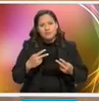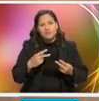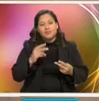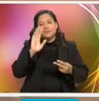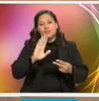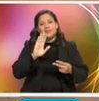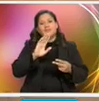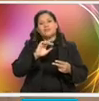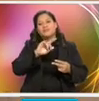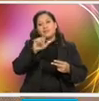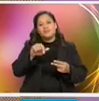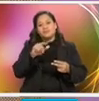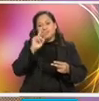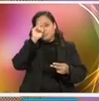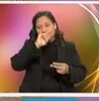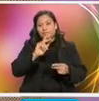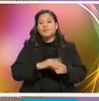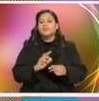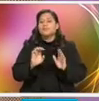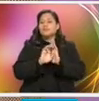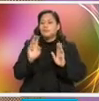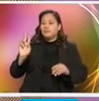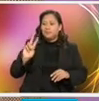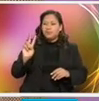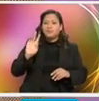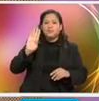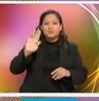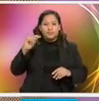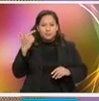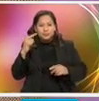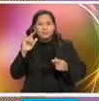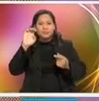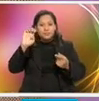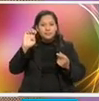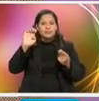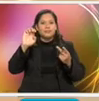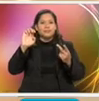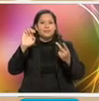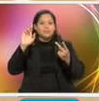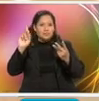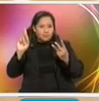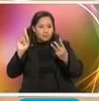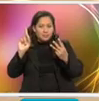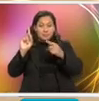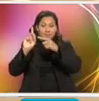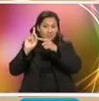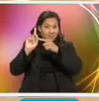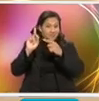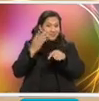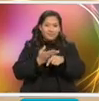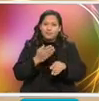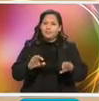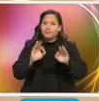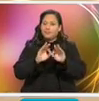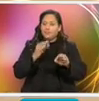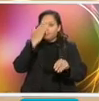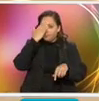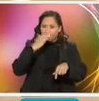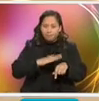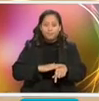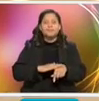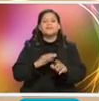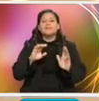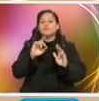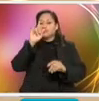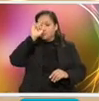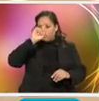que cobra. Vitaminas, por ejemplo, la B12, la E, la D. Mira, la D es súper importante para la memoria. Entonces, yo